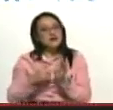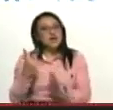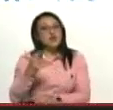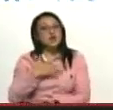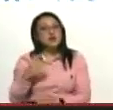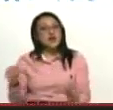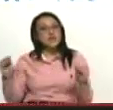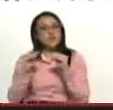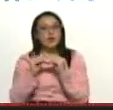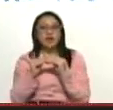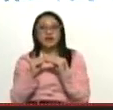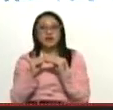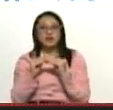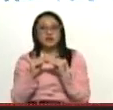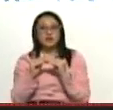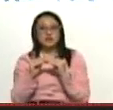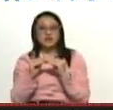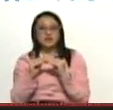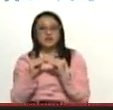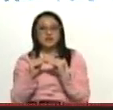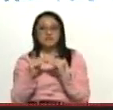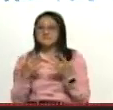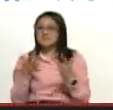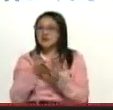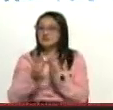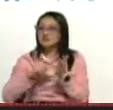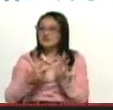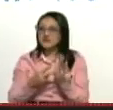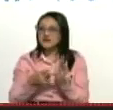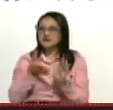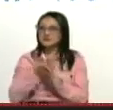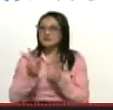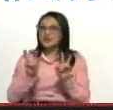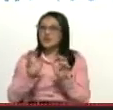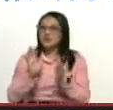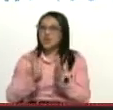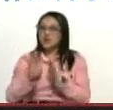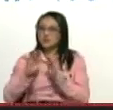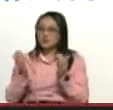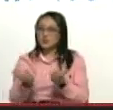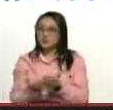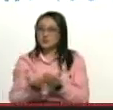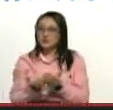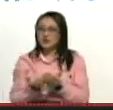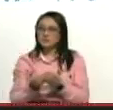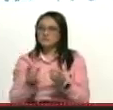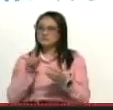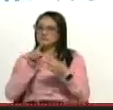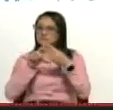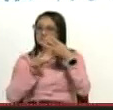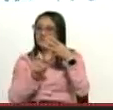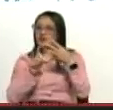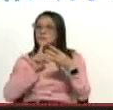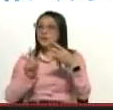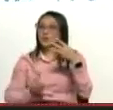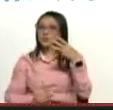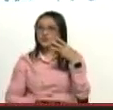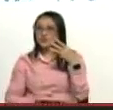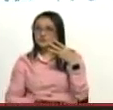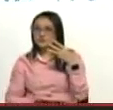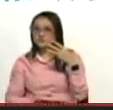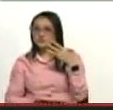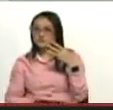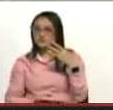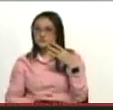queramos lo mismo porque A qué se refieren ellas cuando hablan de un nuevo orden mundial yo tengo que hacer tres preguntas a ese respecto